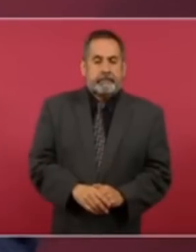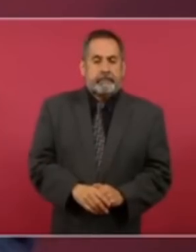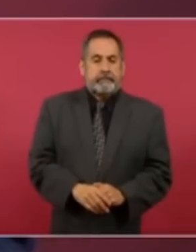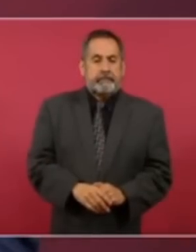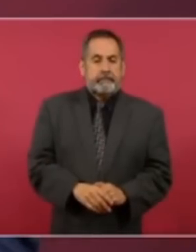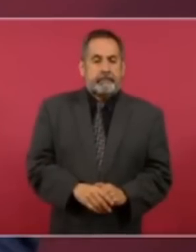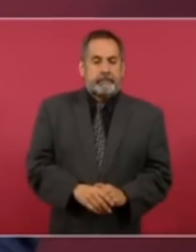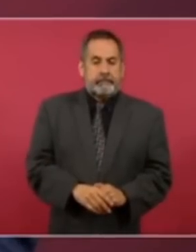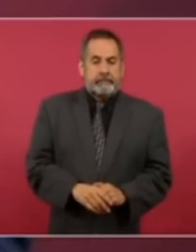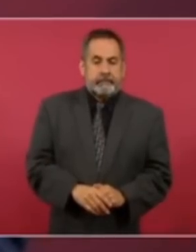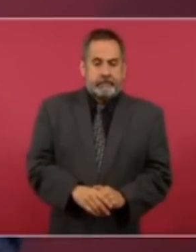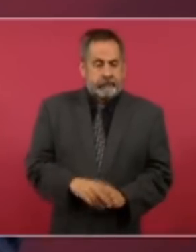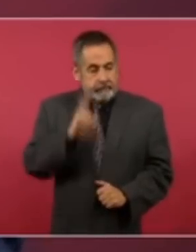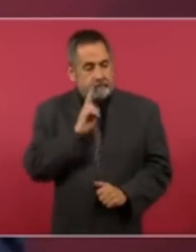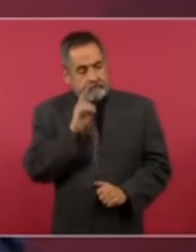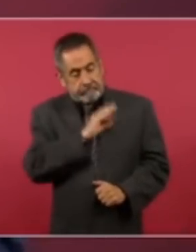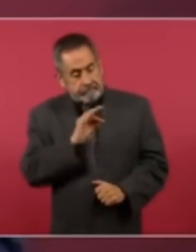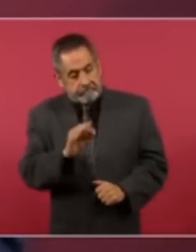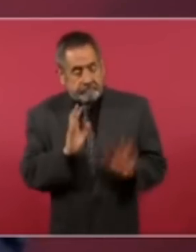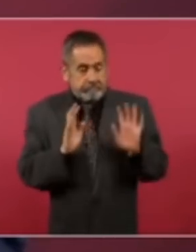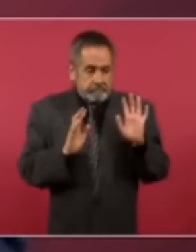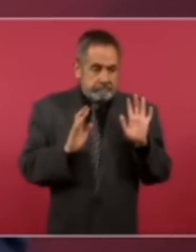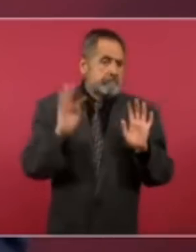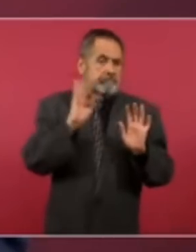Y no se descarta esa posibilidad